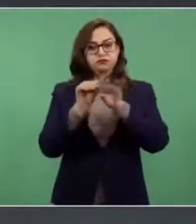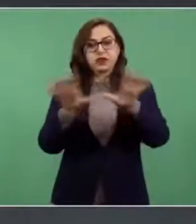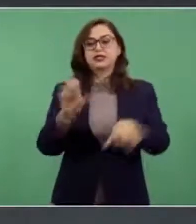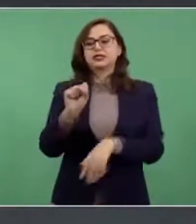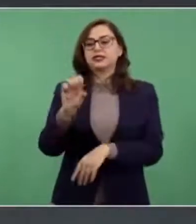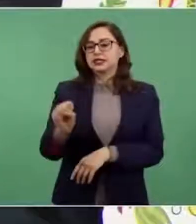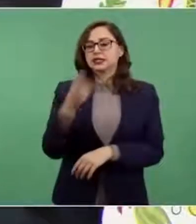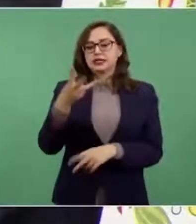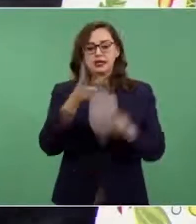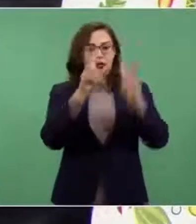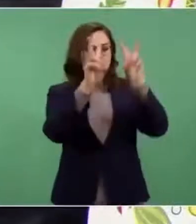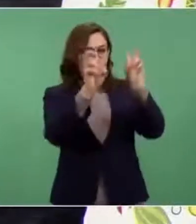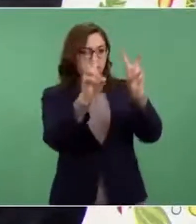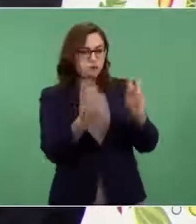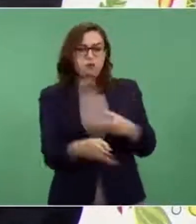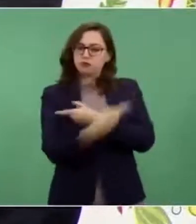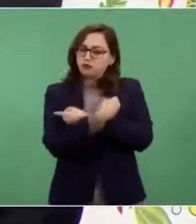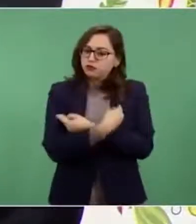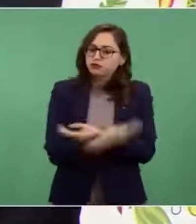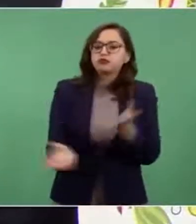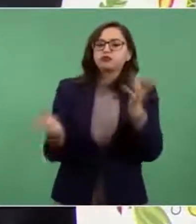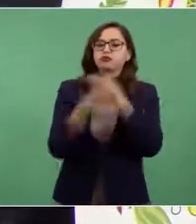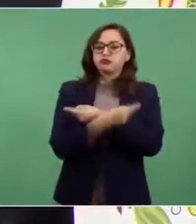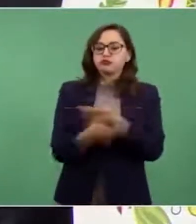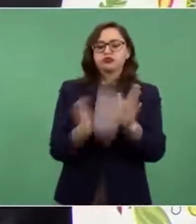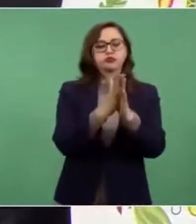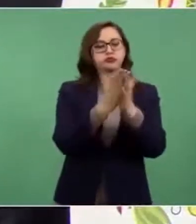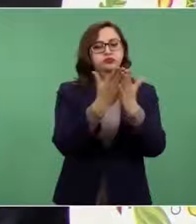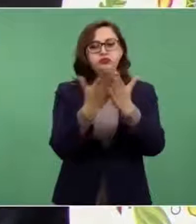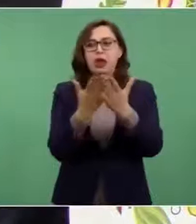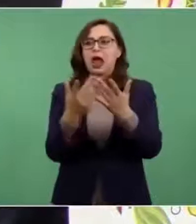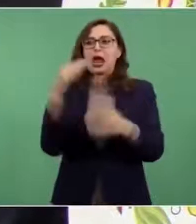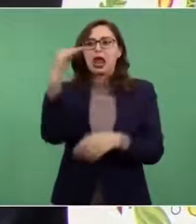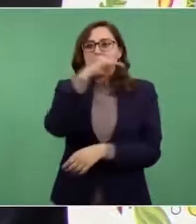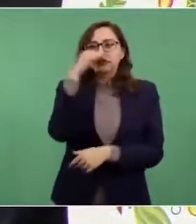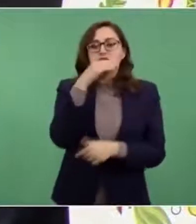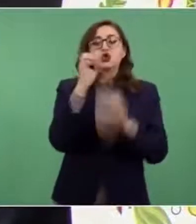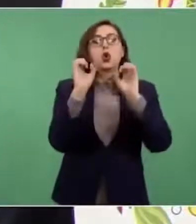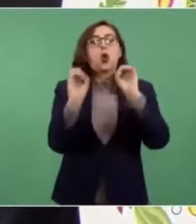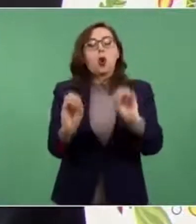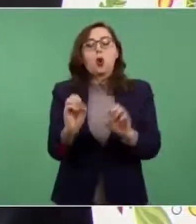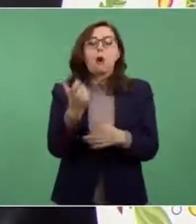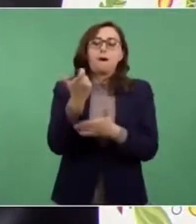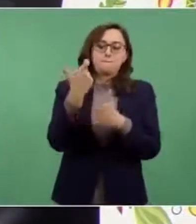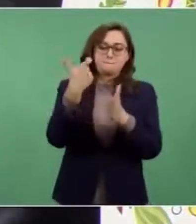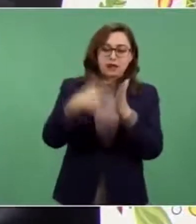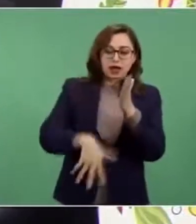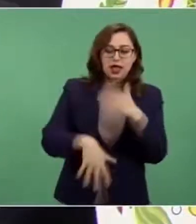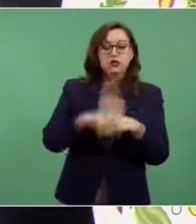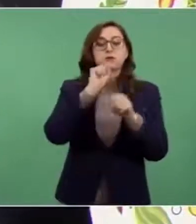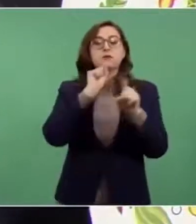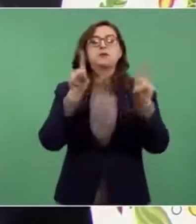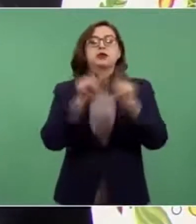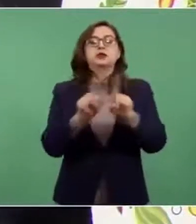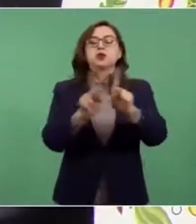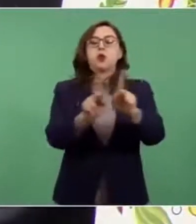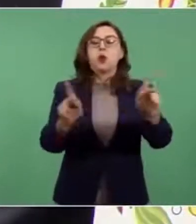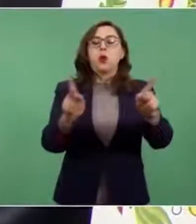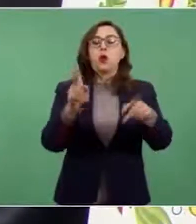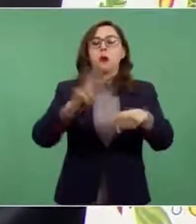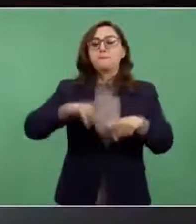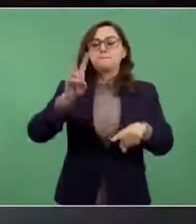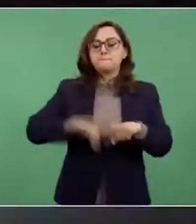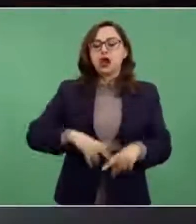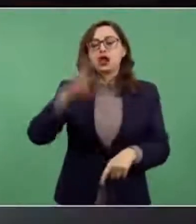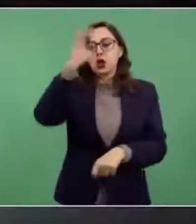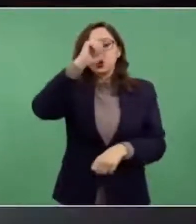2,386,000 ejemplares gratuitos o a precios módicos. Están en construcción los parques culturales y ecológicos del Bosque